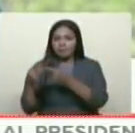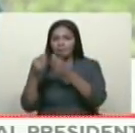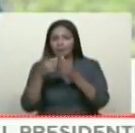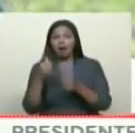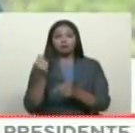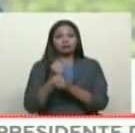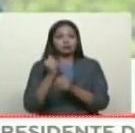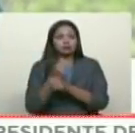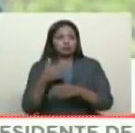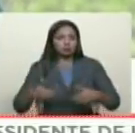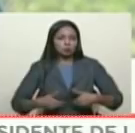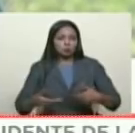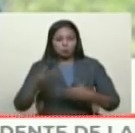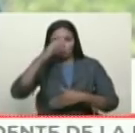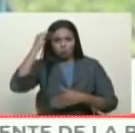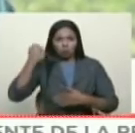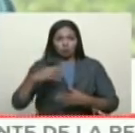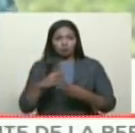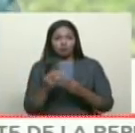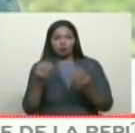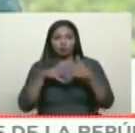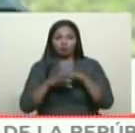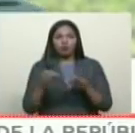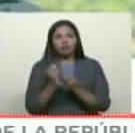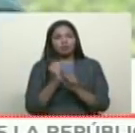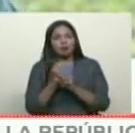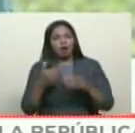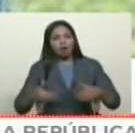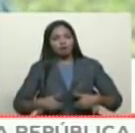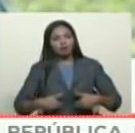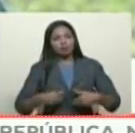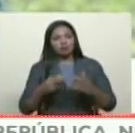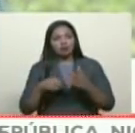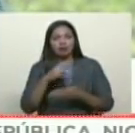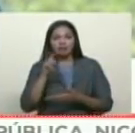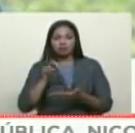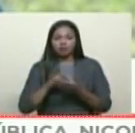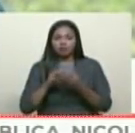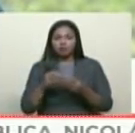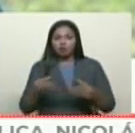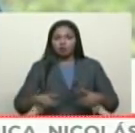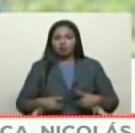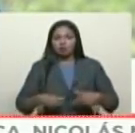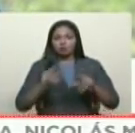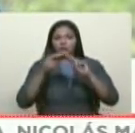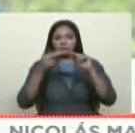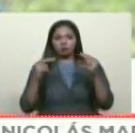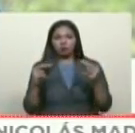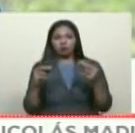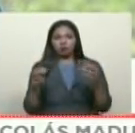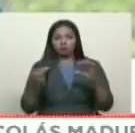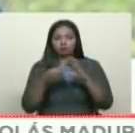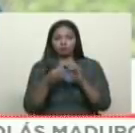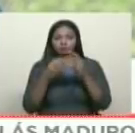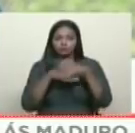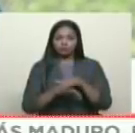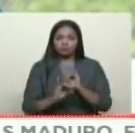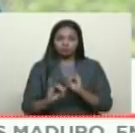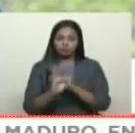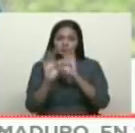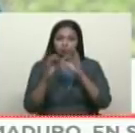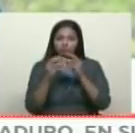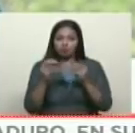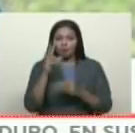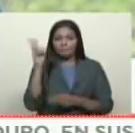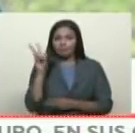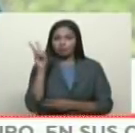trabajo, solo a través del trabajo, del esfuerzo nacional, del esfuerzo en paz y mancomunado,